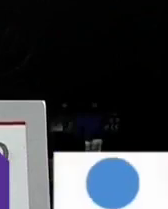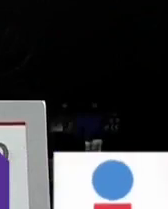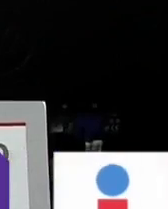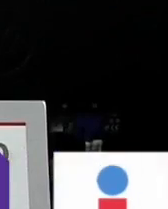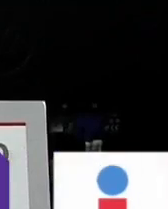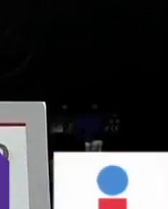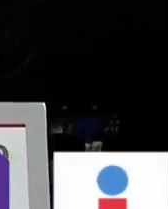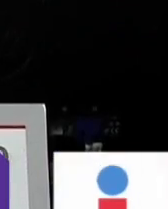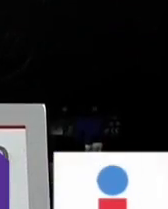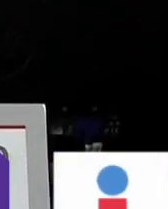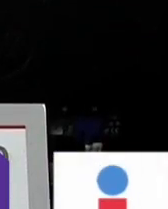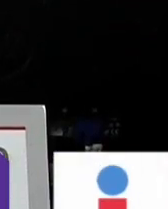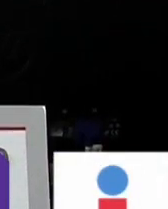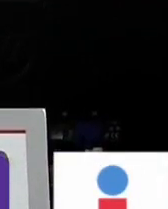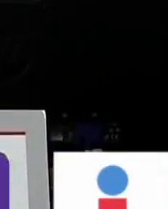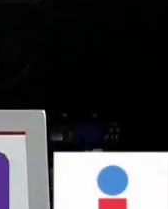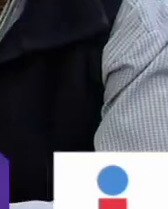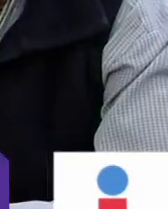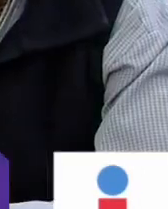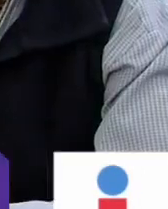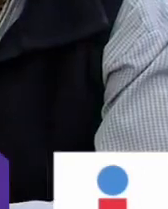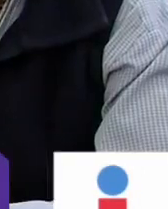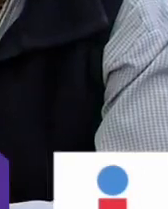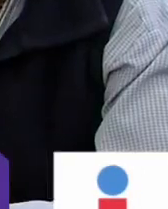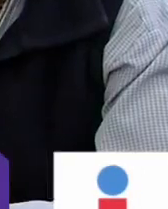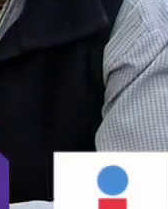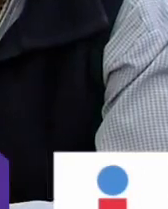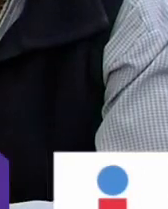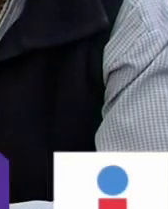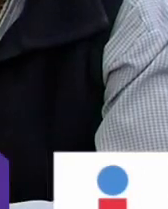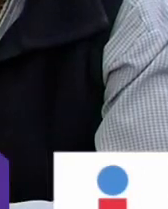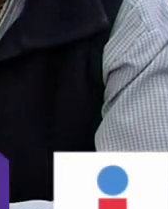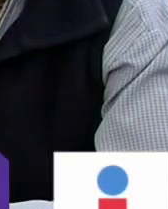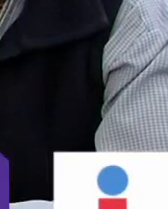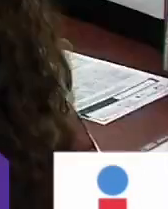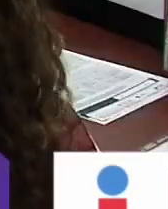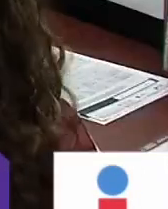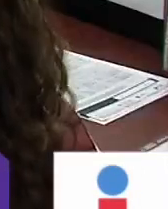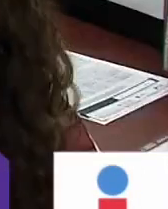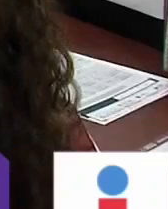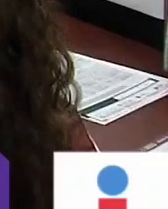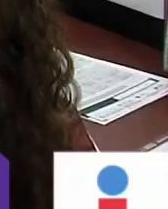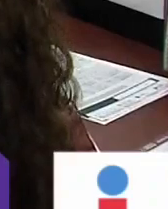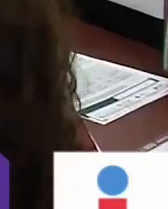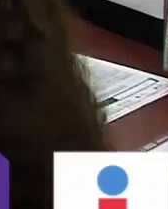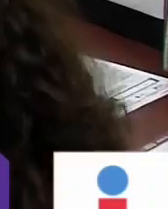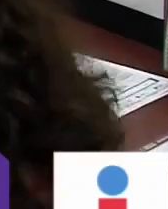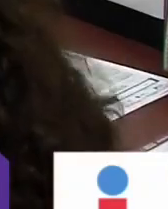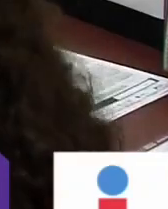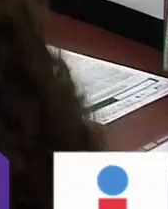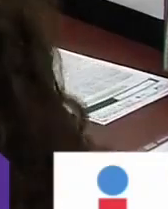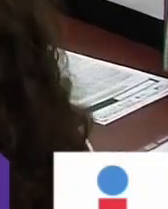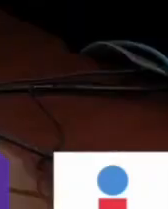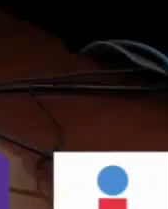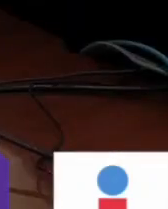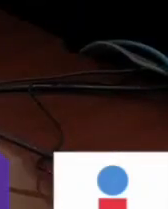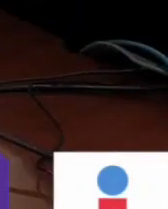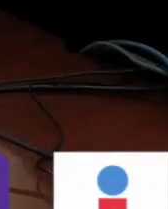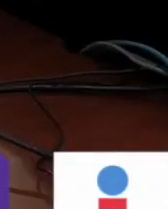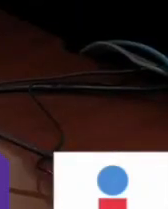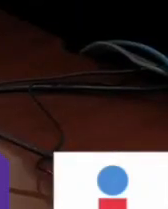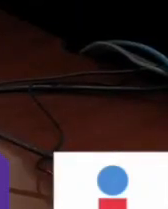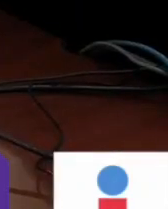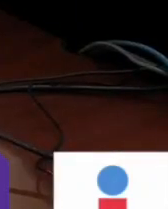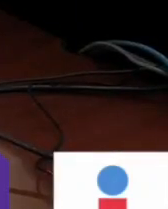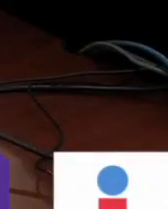la volatilidad que ha causado en los mercados el virus fue al aforo de acuerdo a la consar el ahorro para el retiro